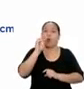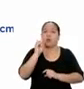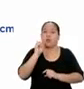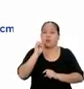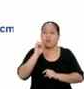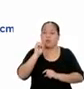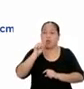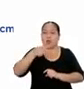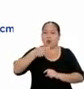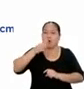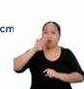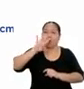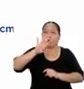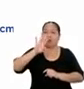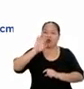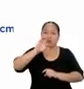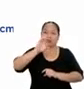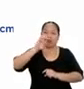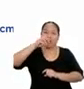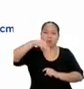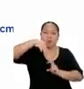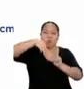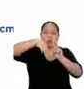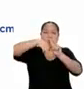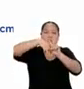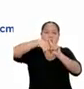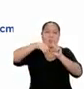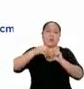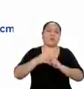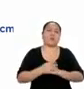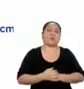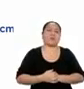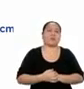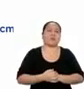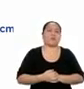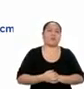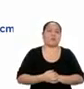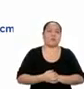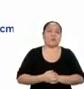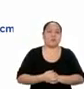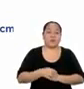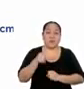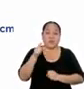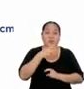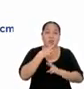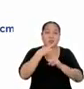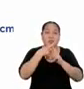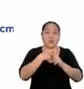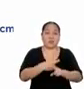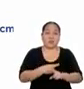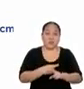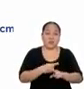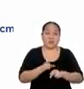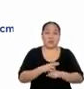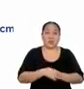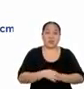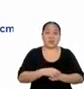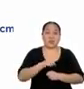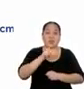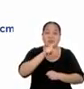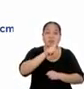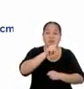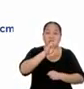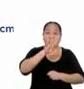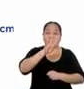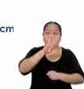más 40,4 centímetros cuadrados. El resultado es